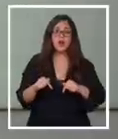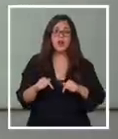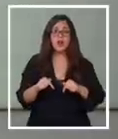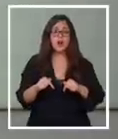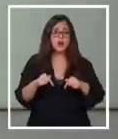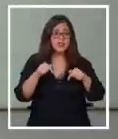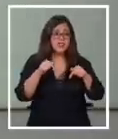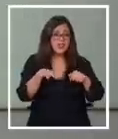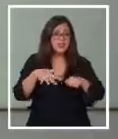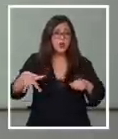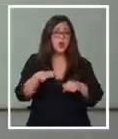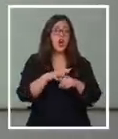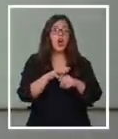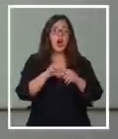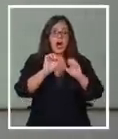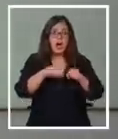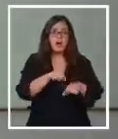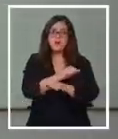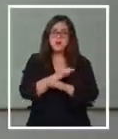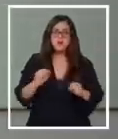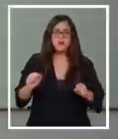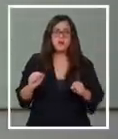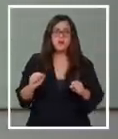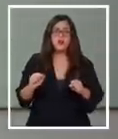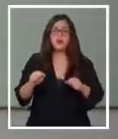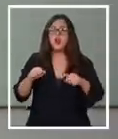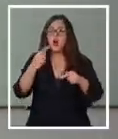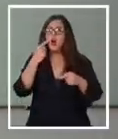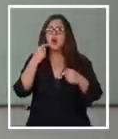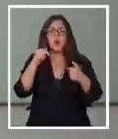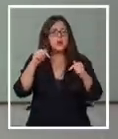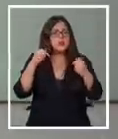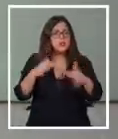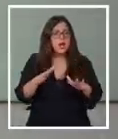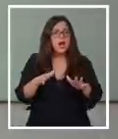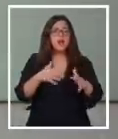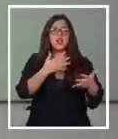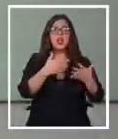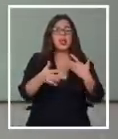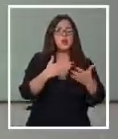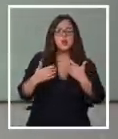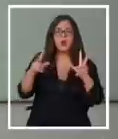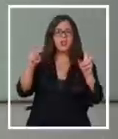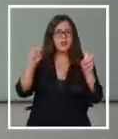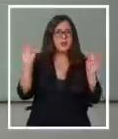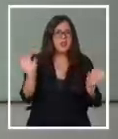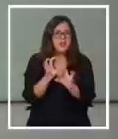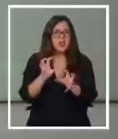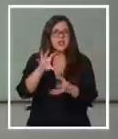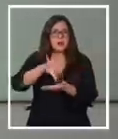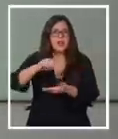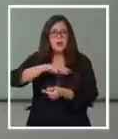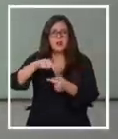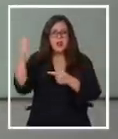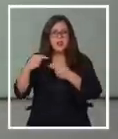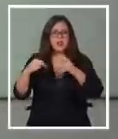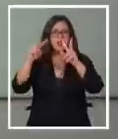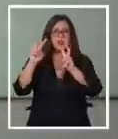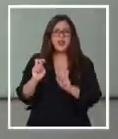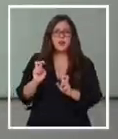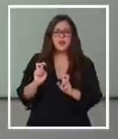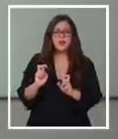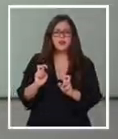inaceptable y acá no pueden haber medias tintas estamos naturalizando la violencia en nuestro país en demasiado sentido